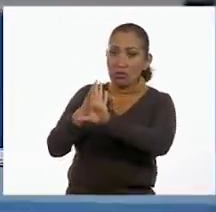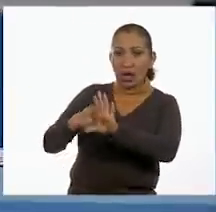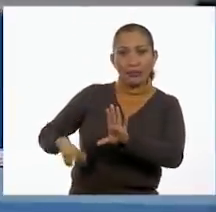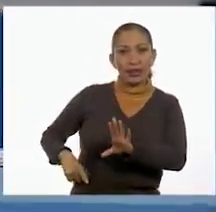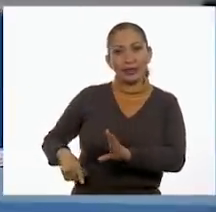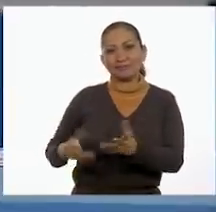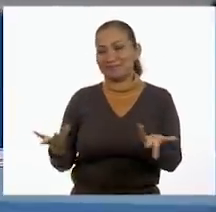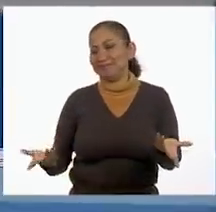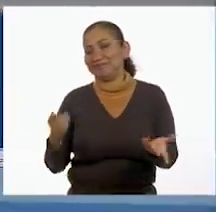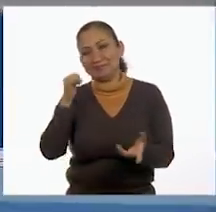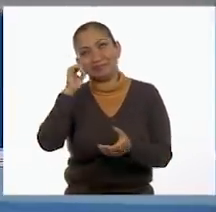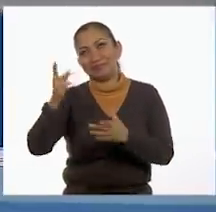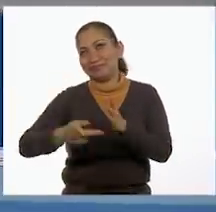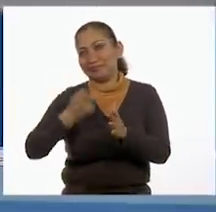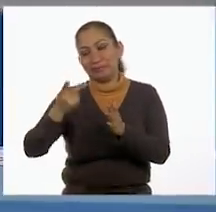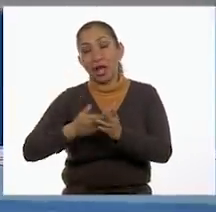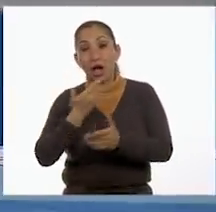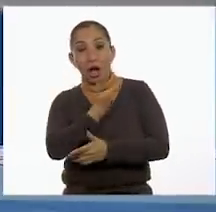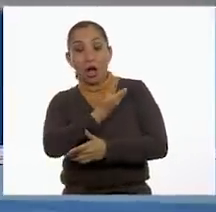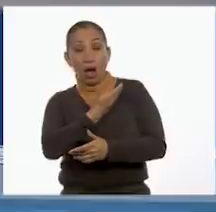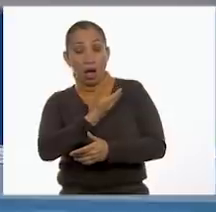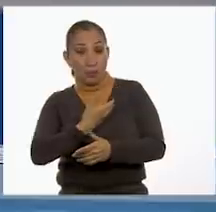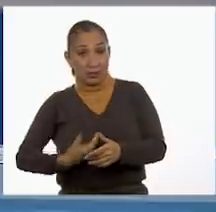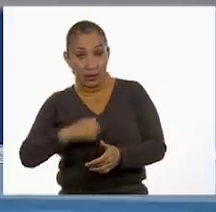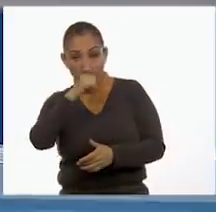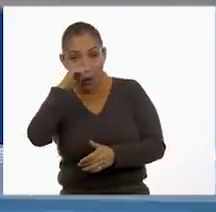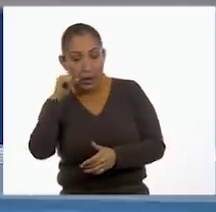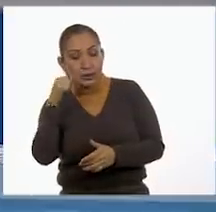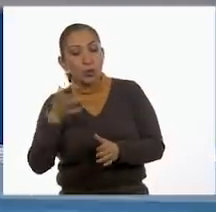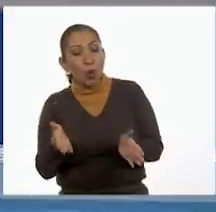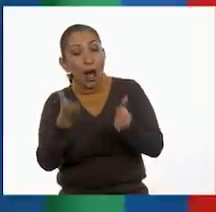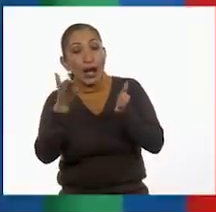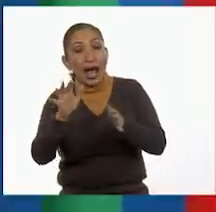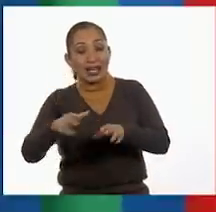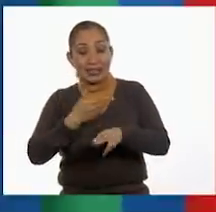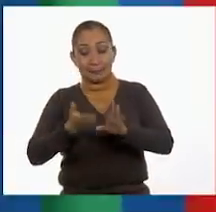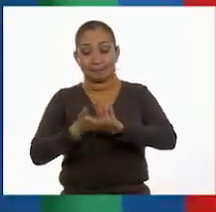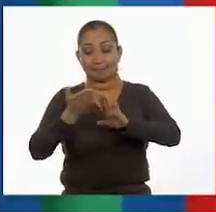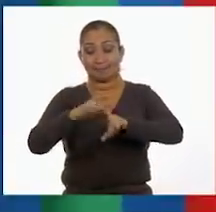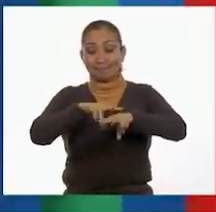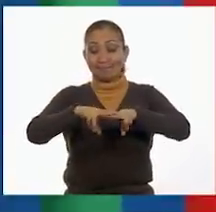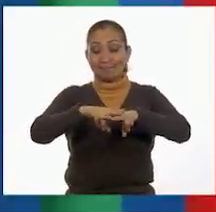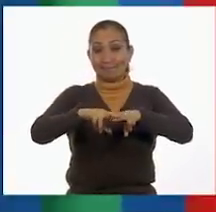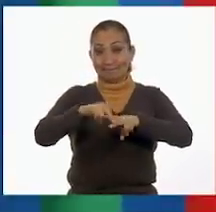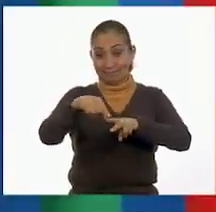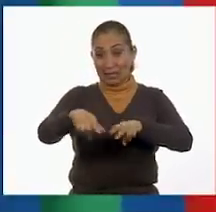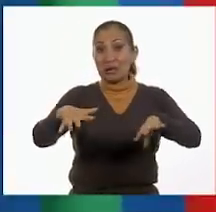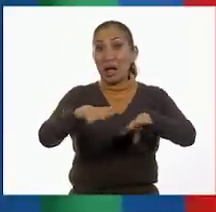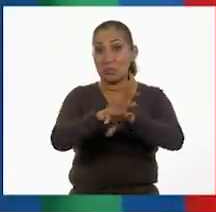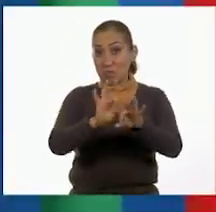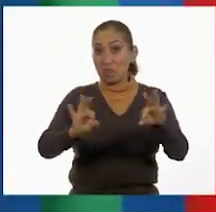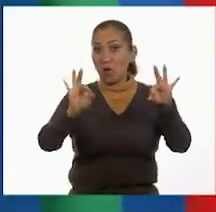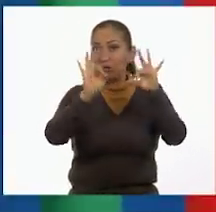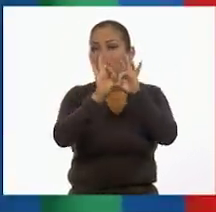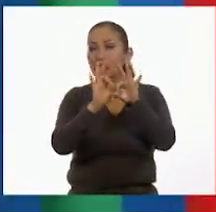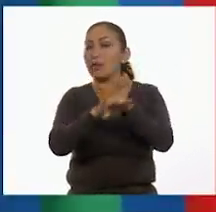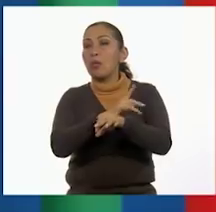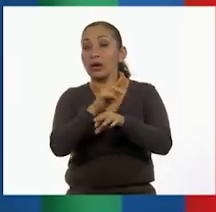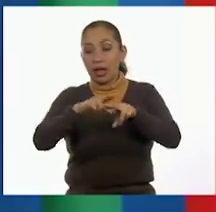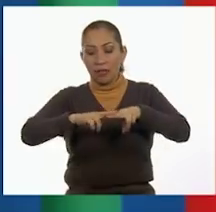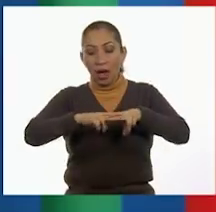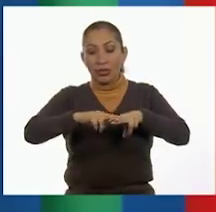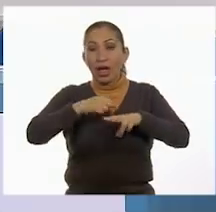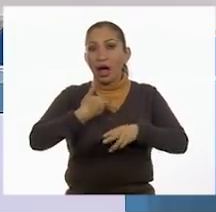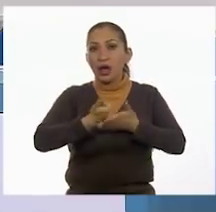La siguiente medida que tomó Juárez para impulsar la economía fue la construcción del ferrocarril. Este fue un cambio importantísimo porque el